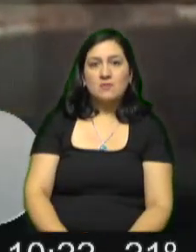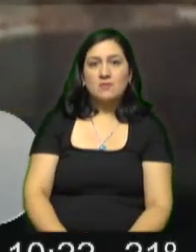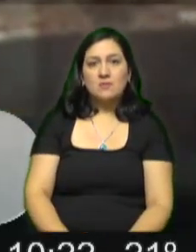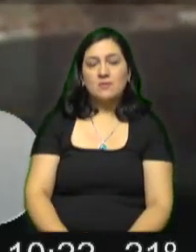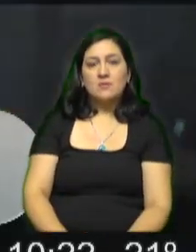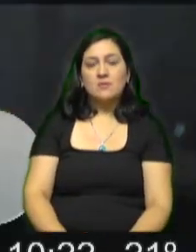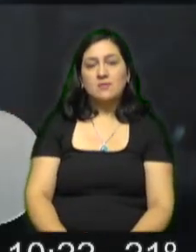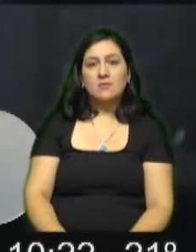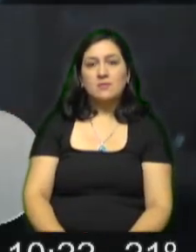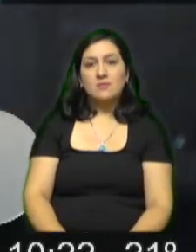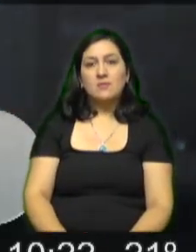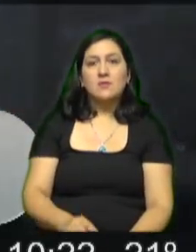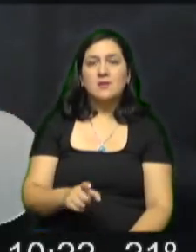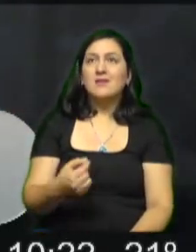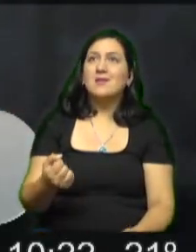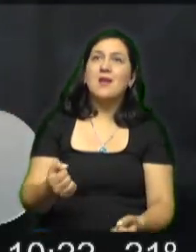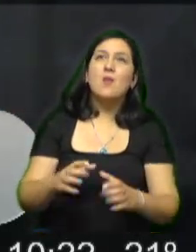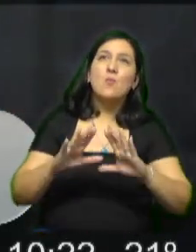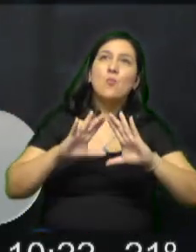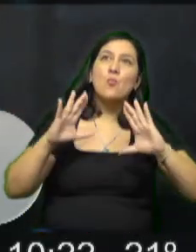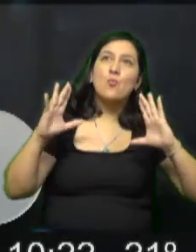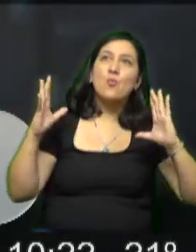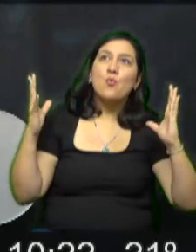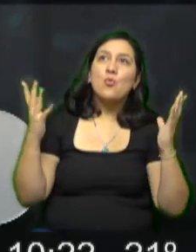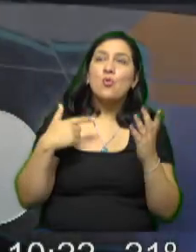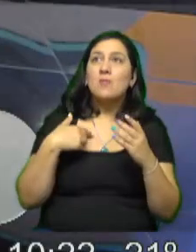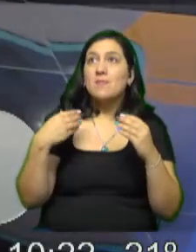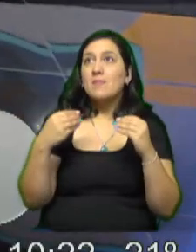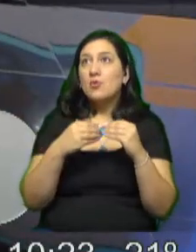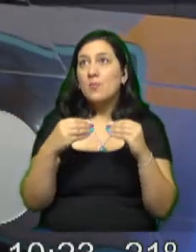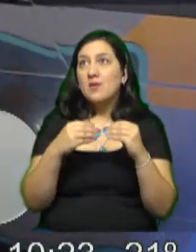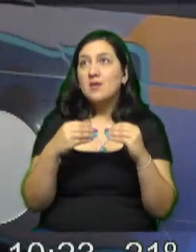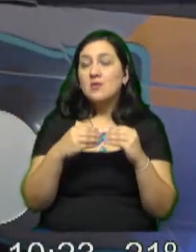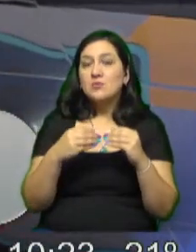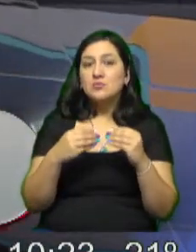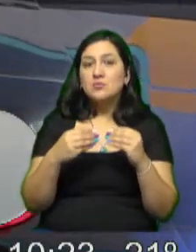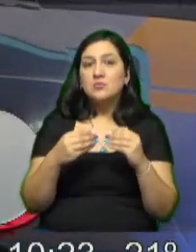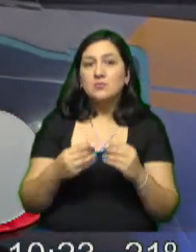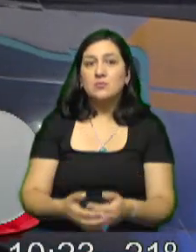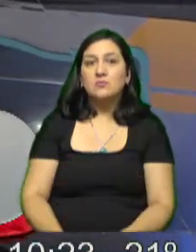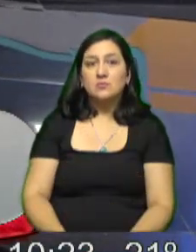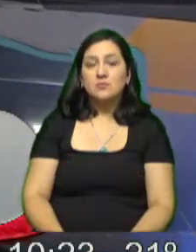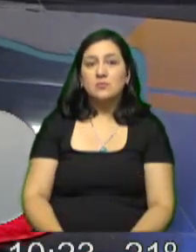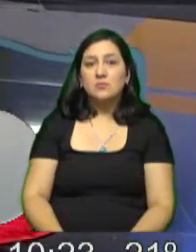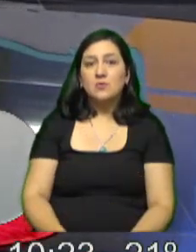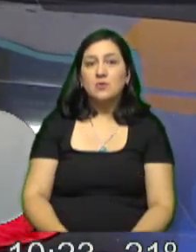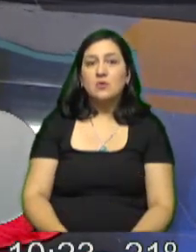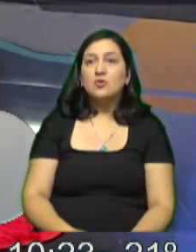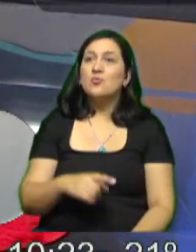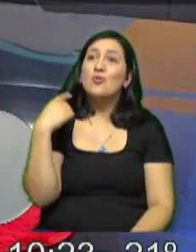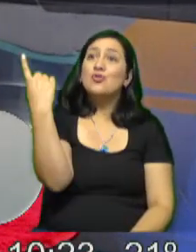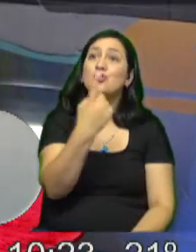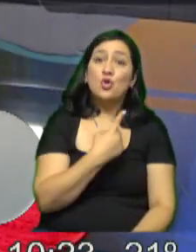Y que no, en el amplísimo mundo de mis colegas y el mundo que yo integro, no somos todos